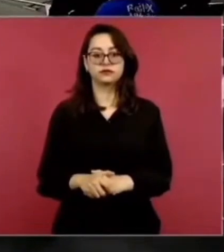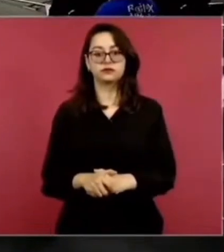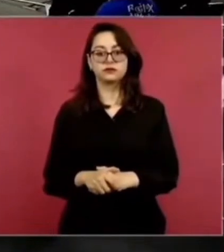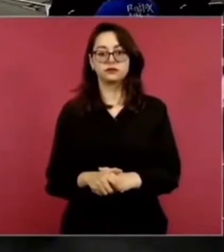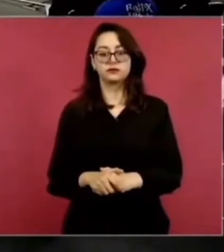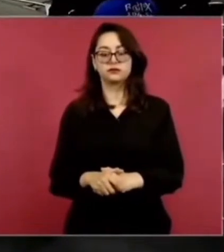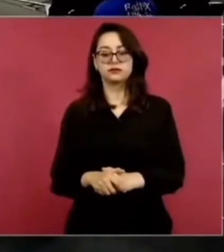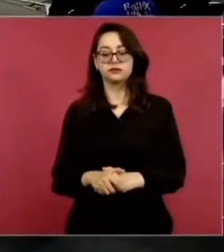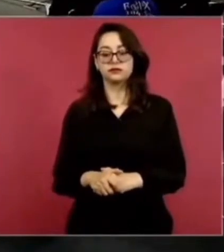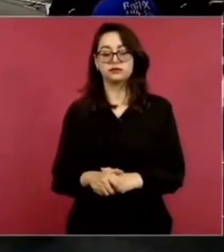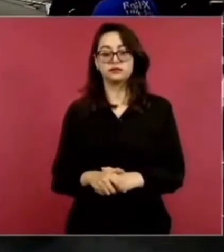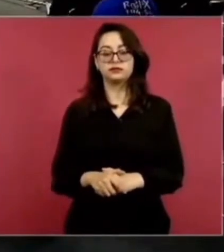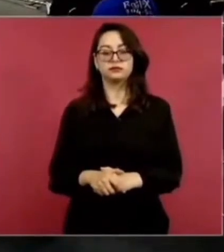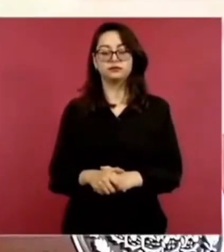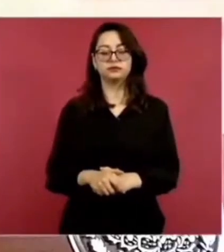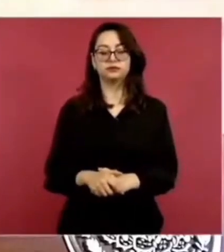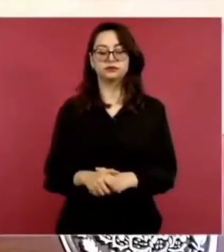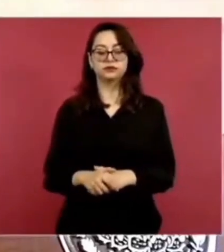un distrito de riego,